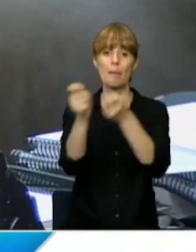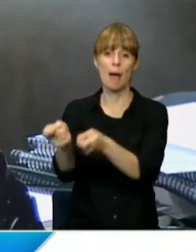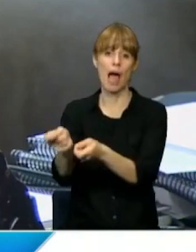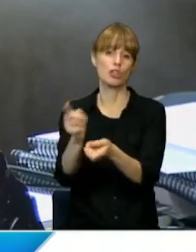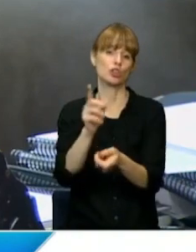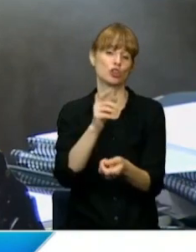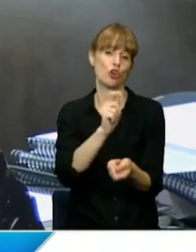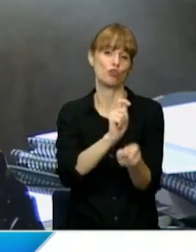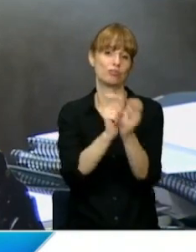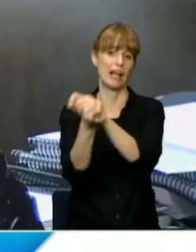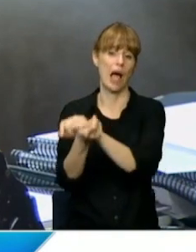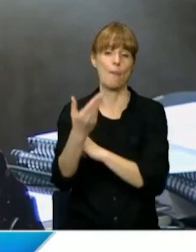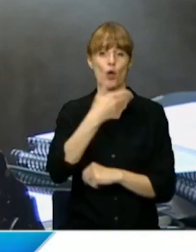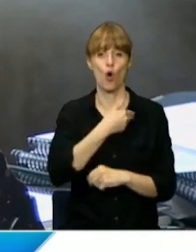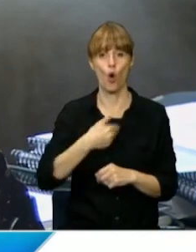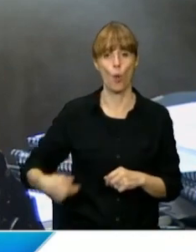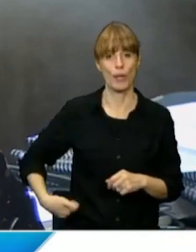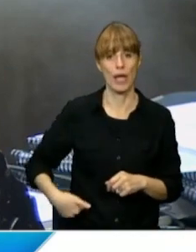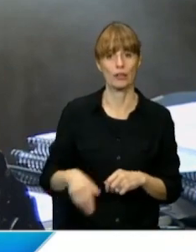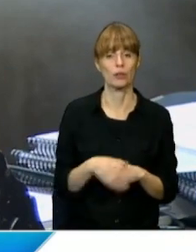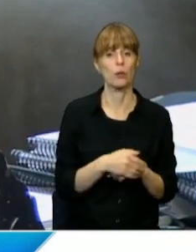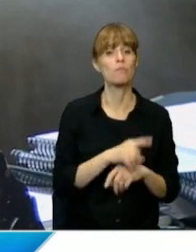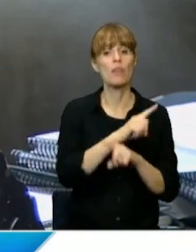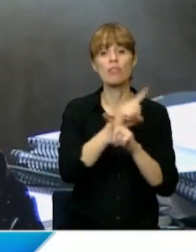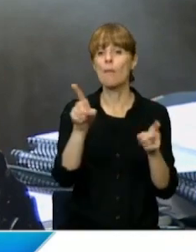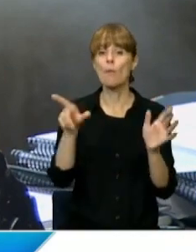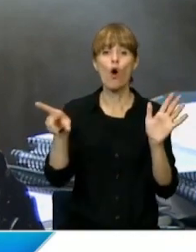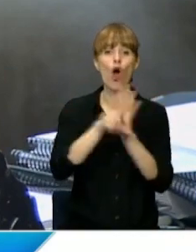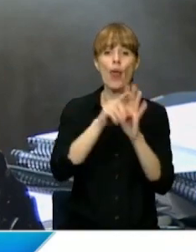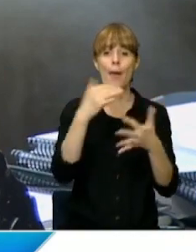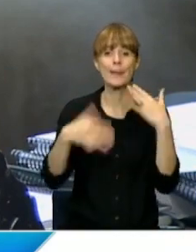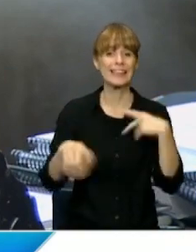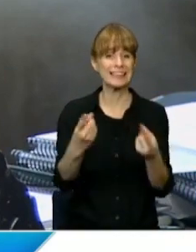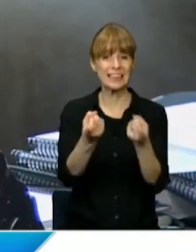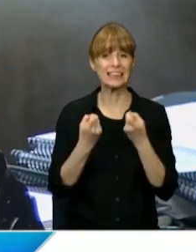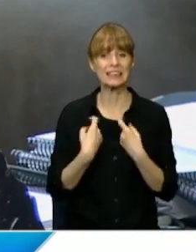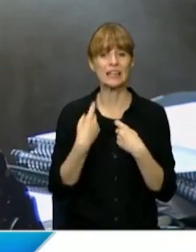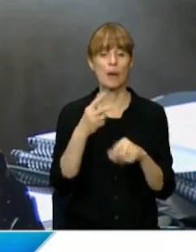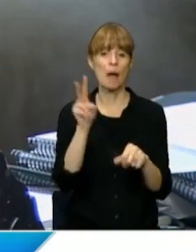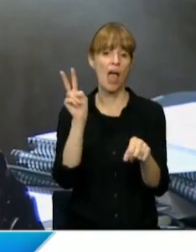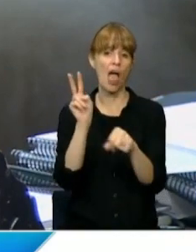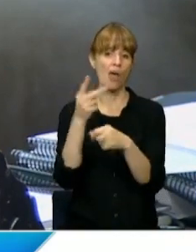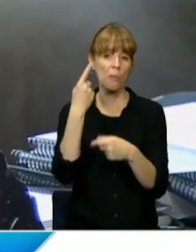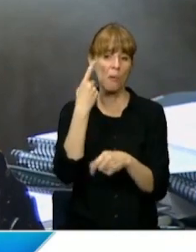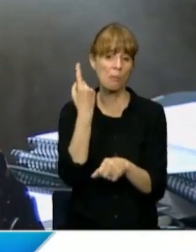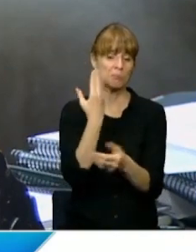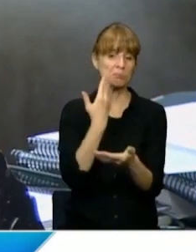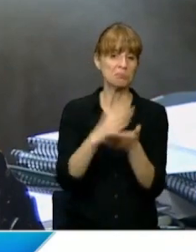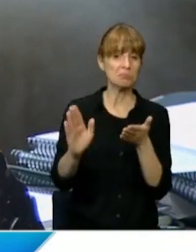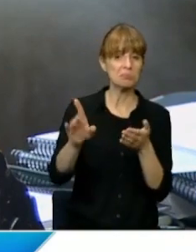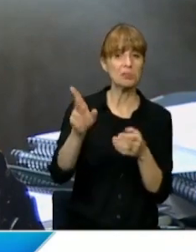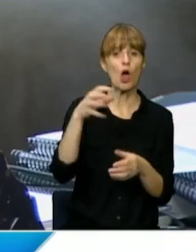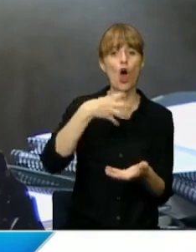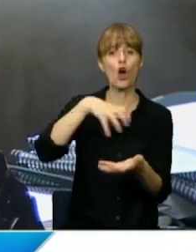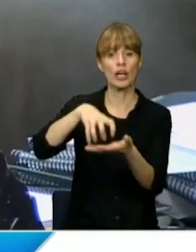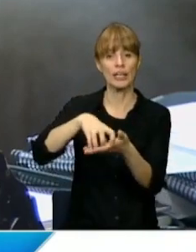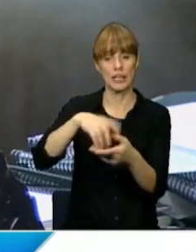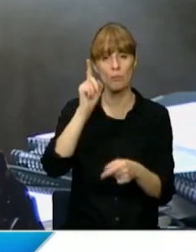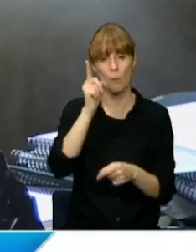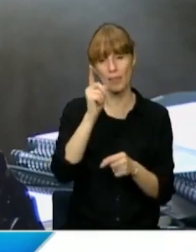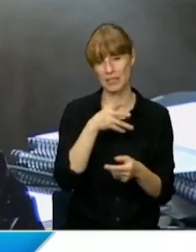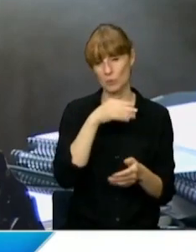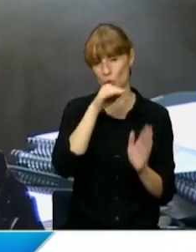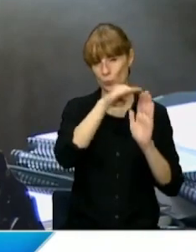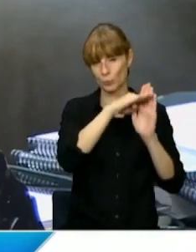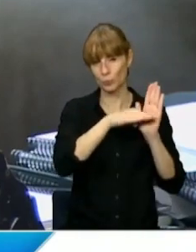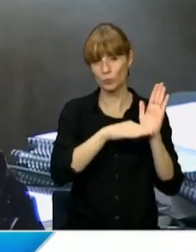punto, tampoco hace falta tener una ley de emergencia para desproteger organismos. Voy a mencionar los que se dieron